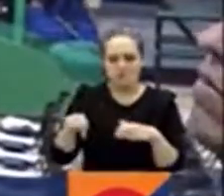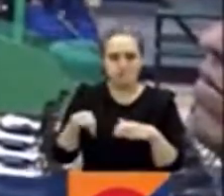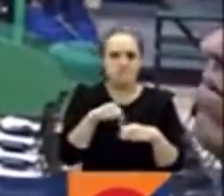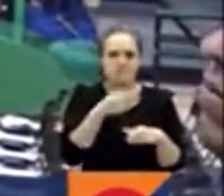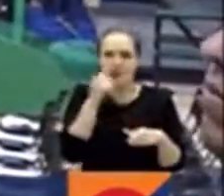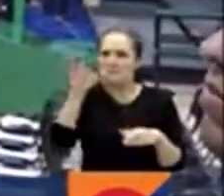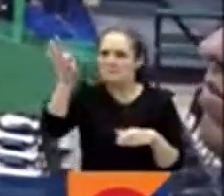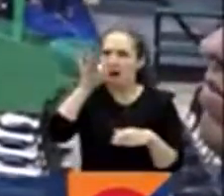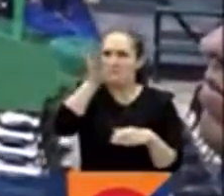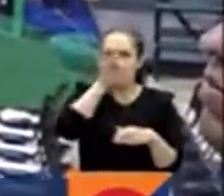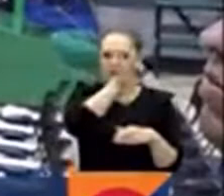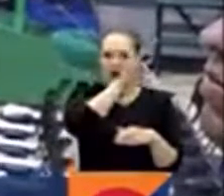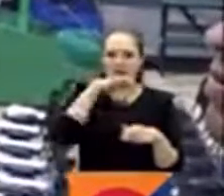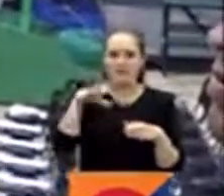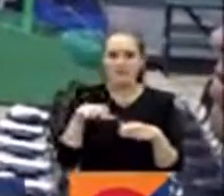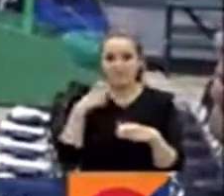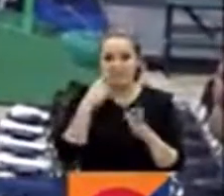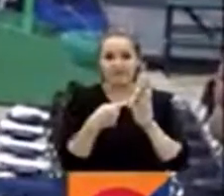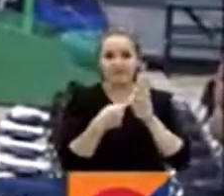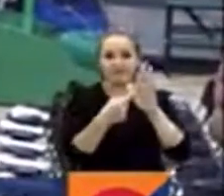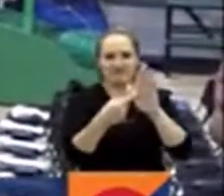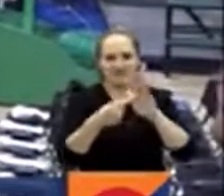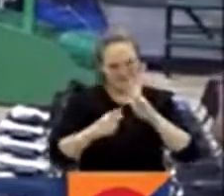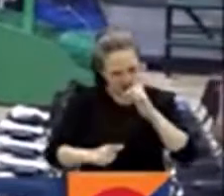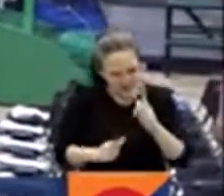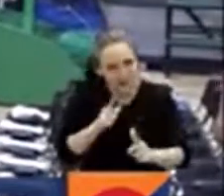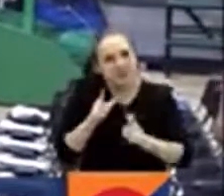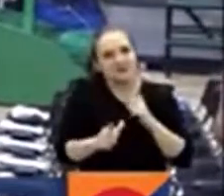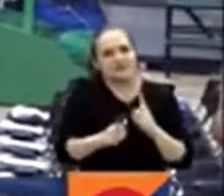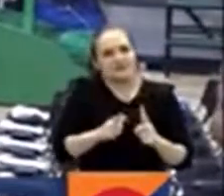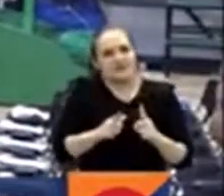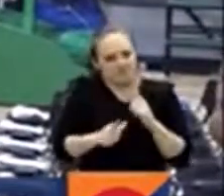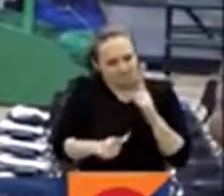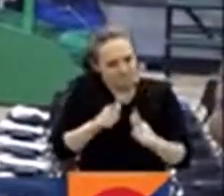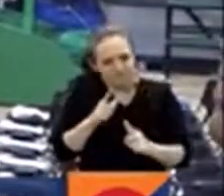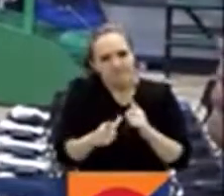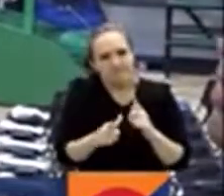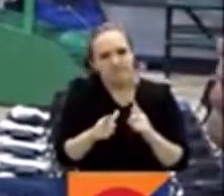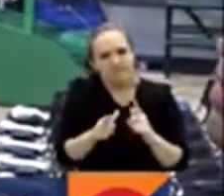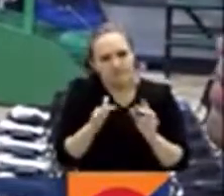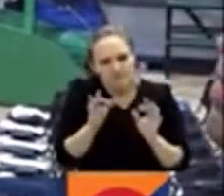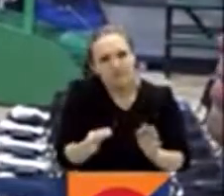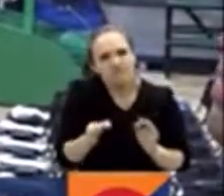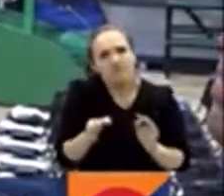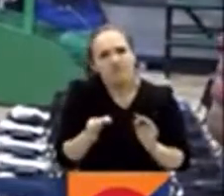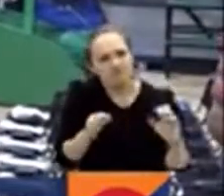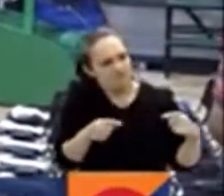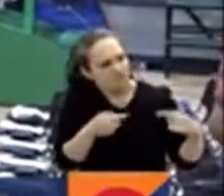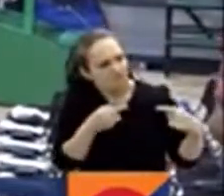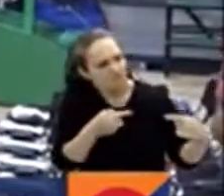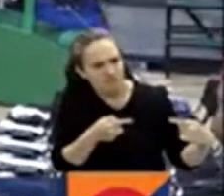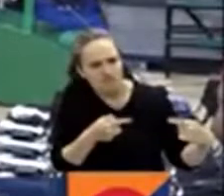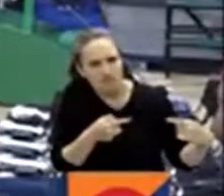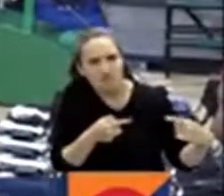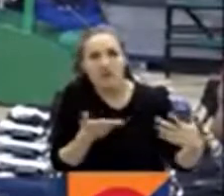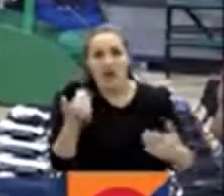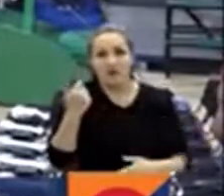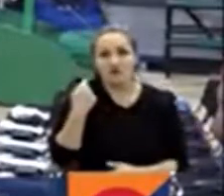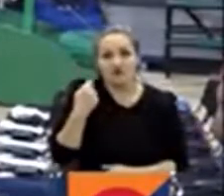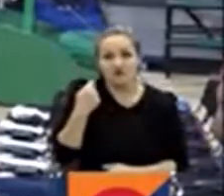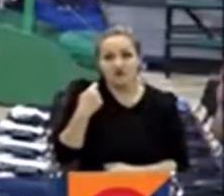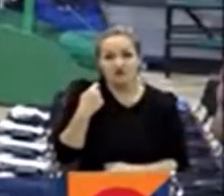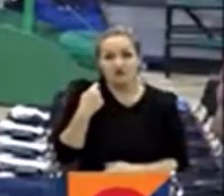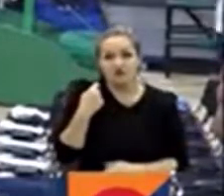que hemos demostrado, yo creo que es esa lucha, ¿no? Hemos en ese partido perdiendo por 20 puntos y